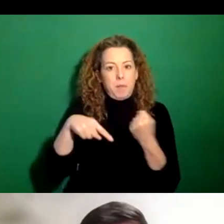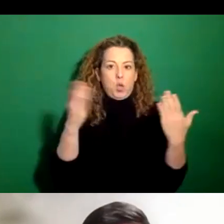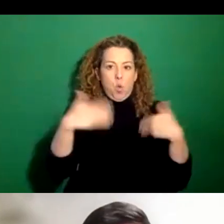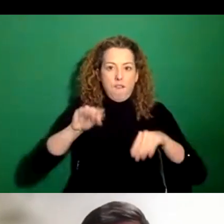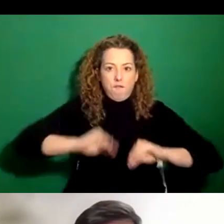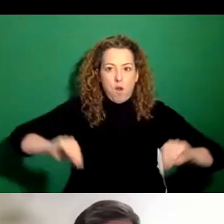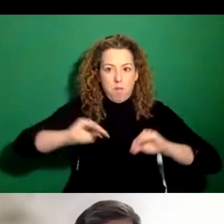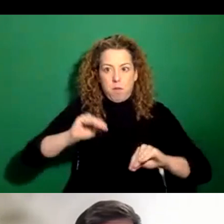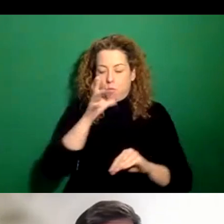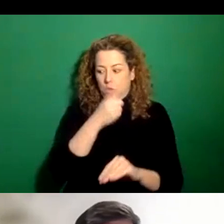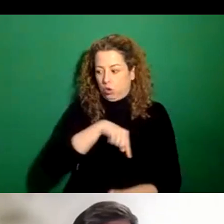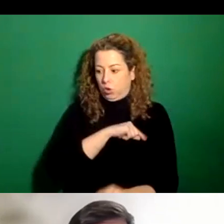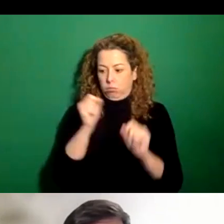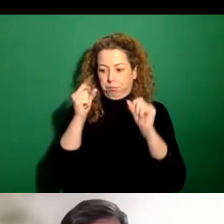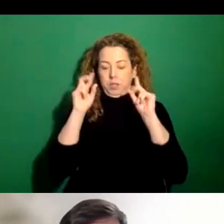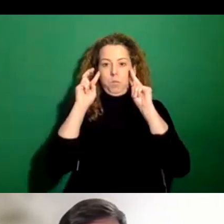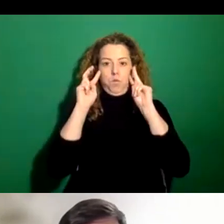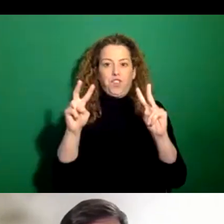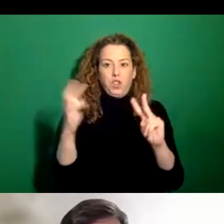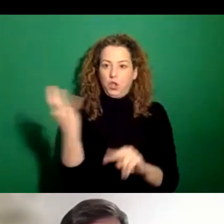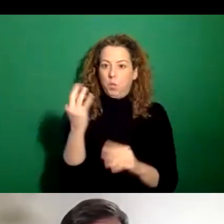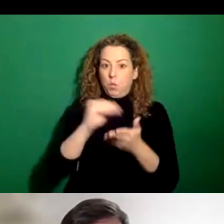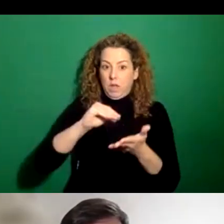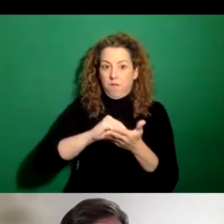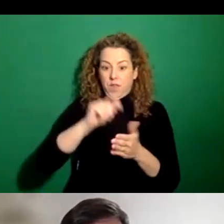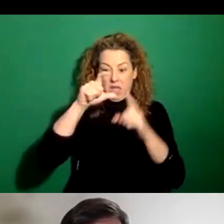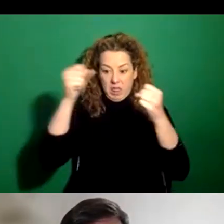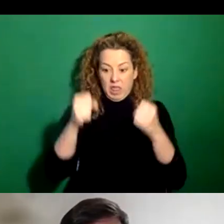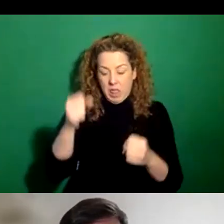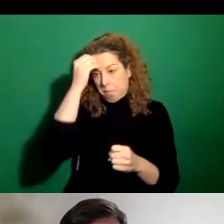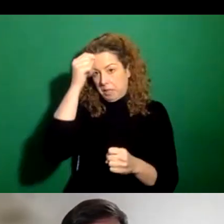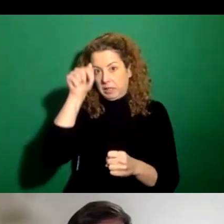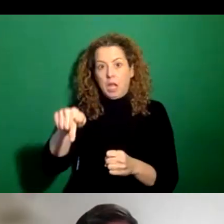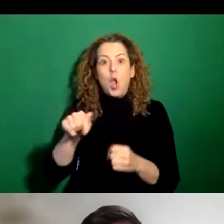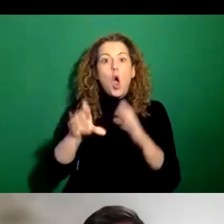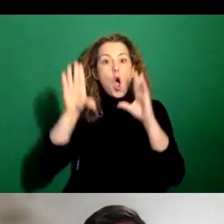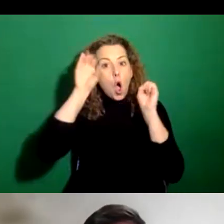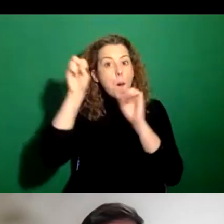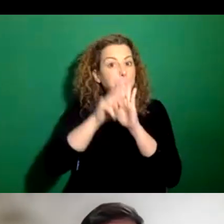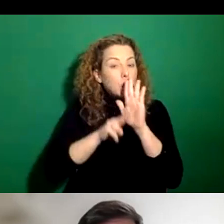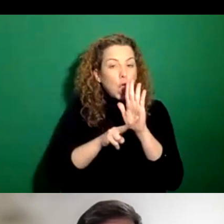formación. Nosotros nos hemos encontrado con que hay muchas entidades que consideran, pues, por ejemplo, eso, que los protocolos no